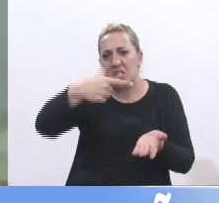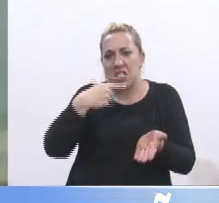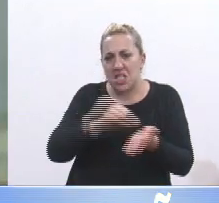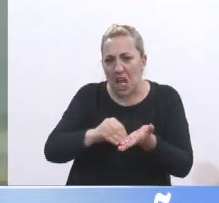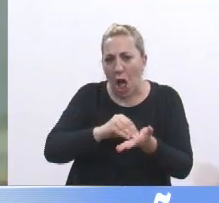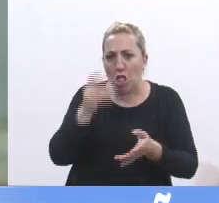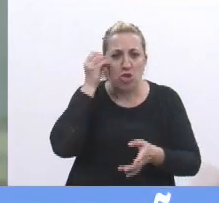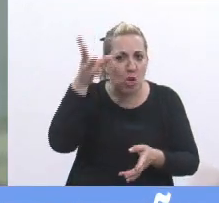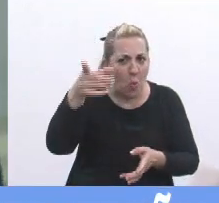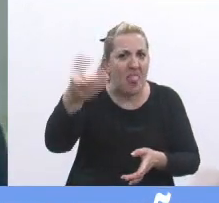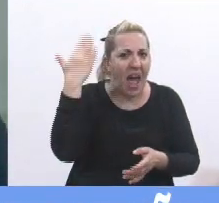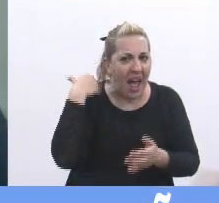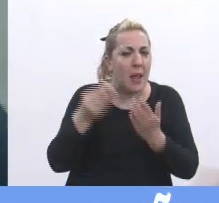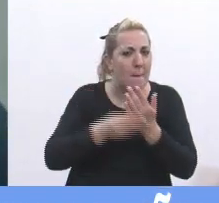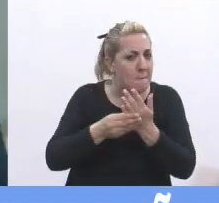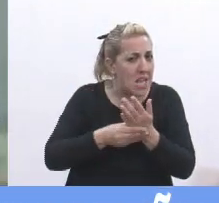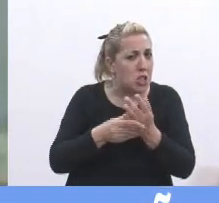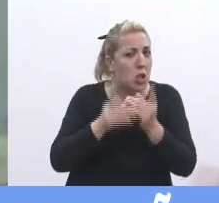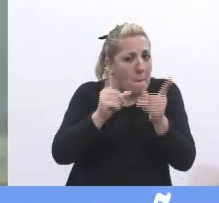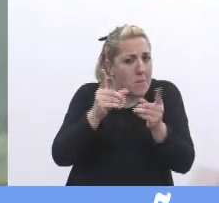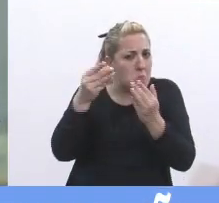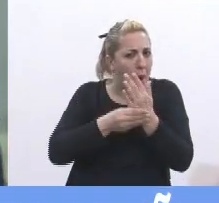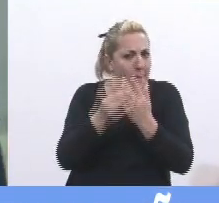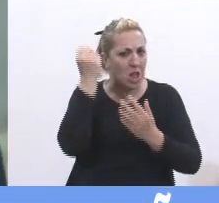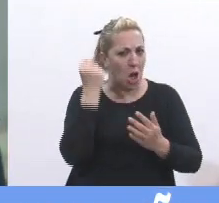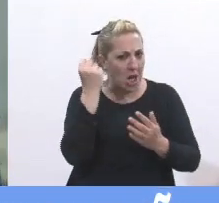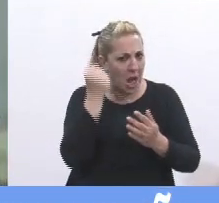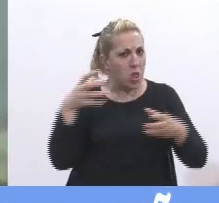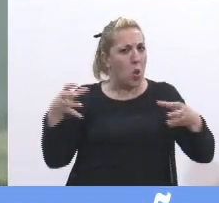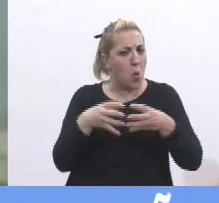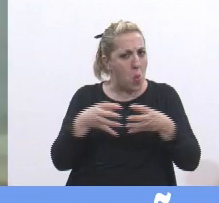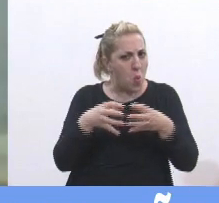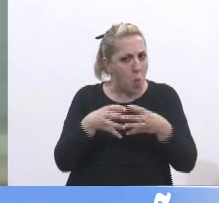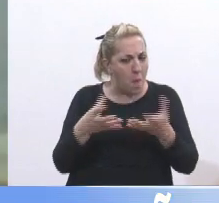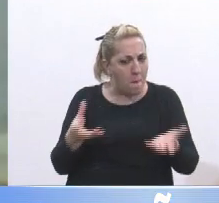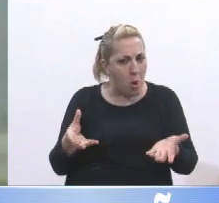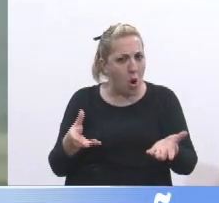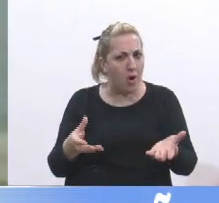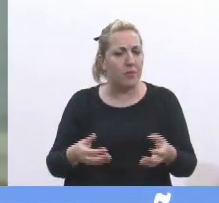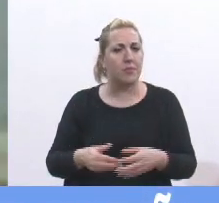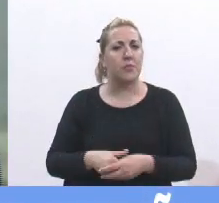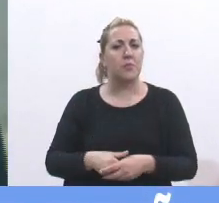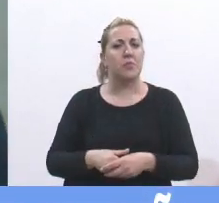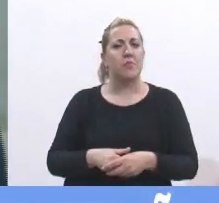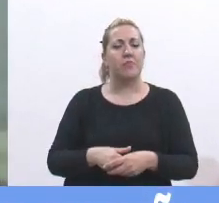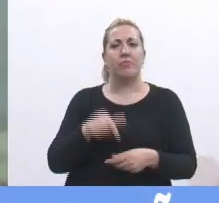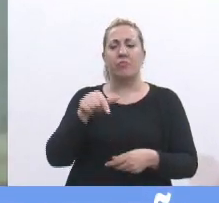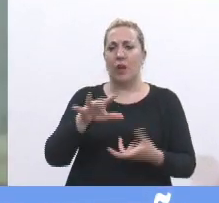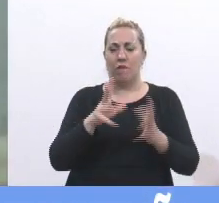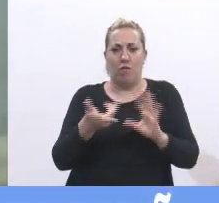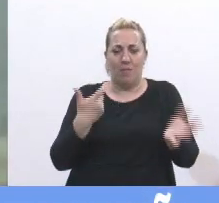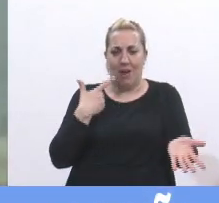fueron ministros, y precisamente ministros de Economía, de ese kirchnerismo al cual hoy día está